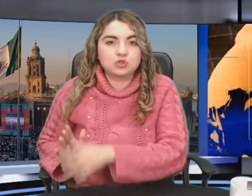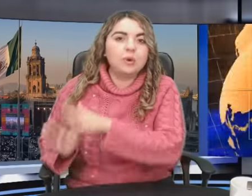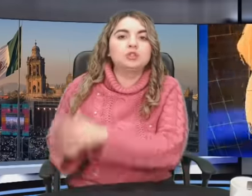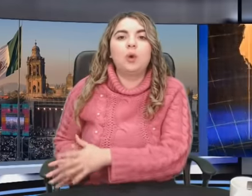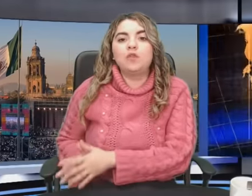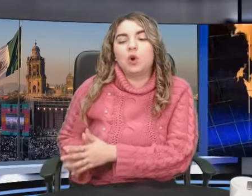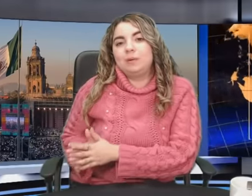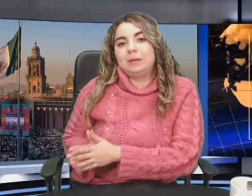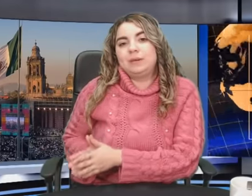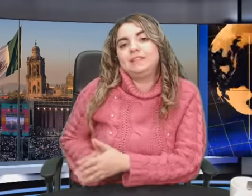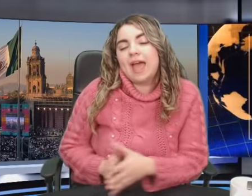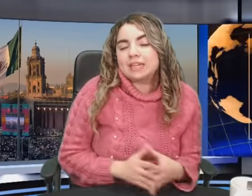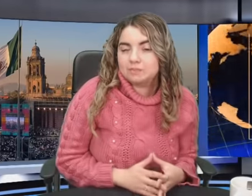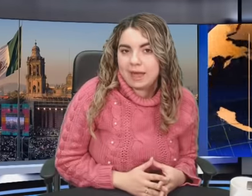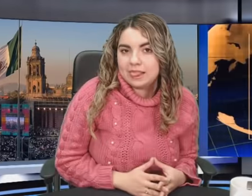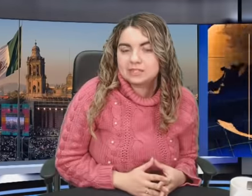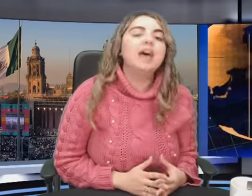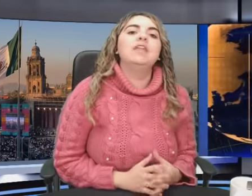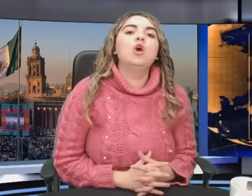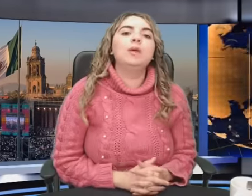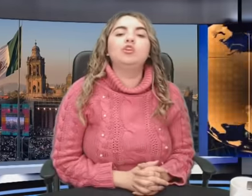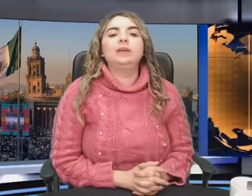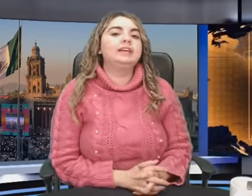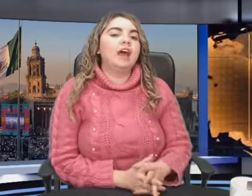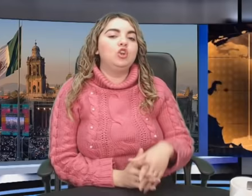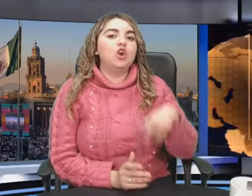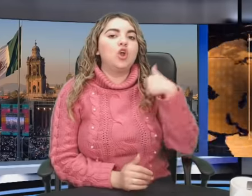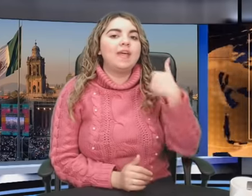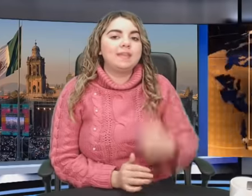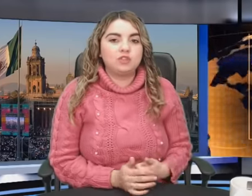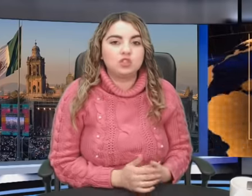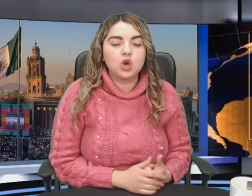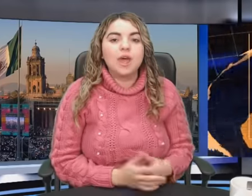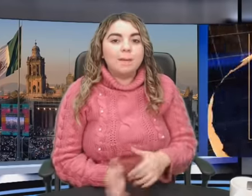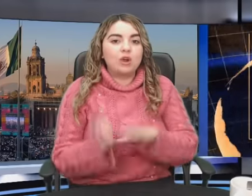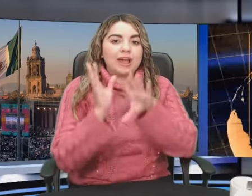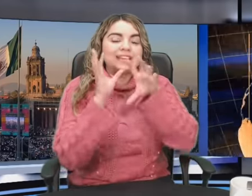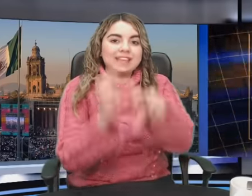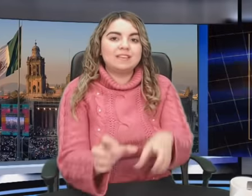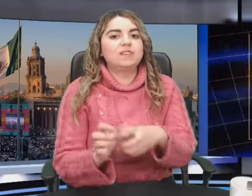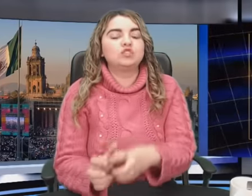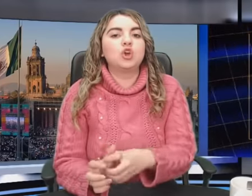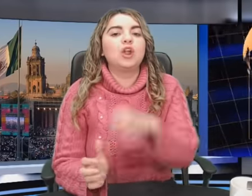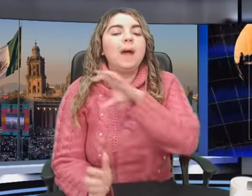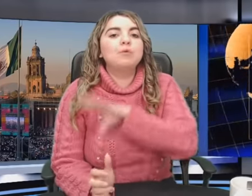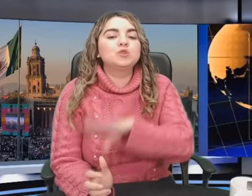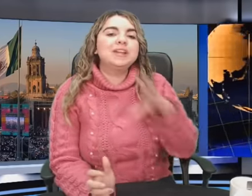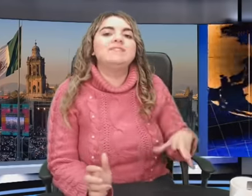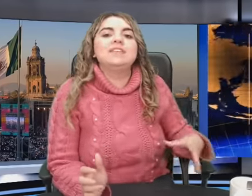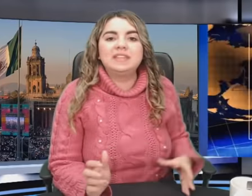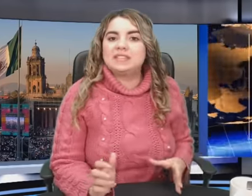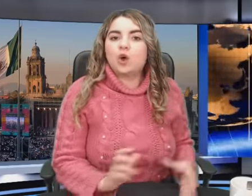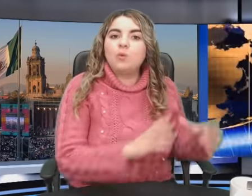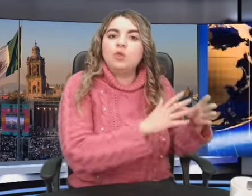Unidos estuvo actuando completamente a espaldas del gobierno mexicano y logró la detención, pero que esta detención puso